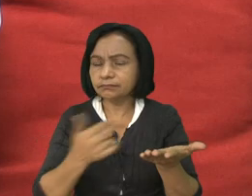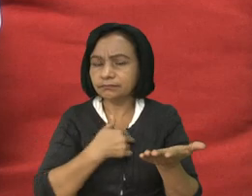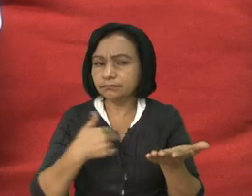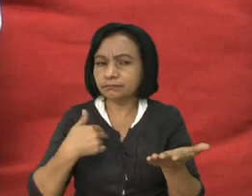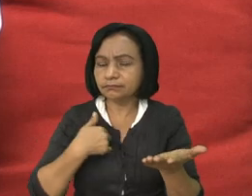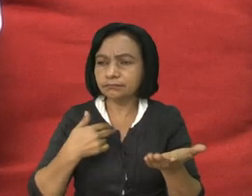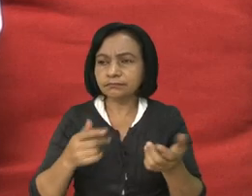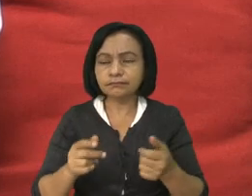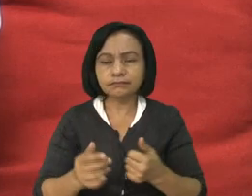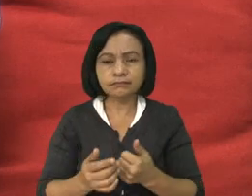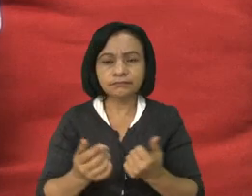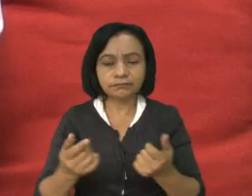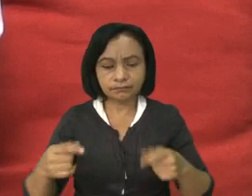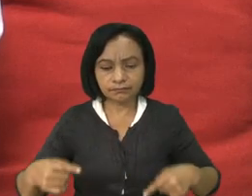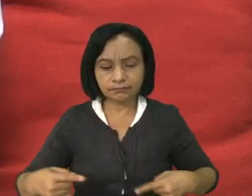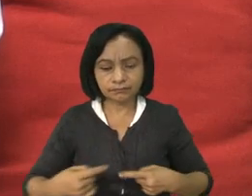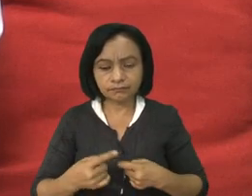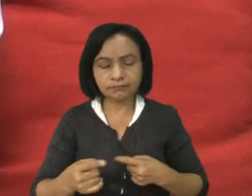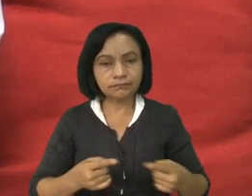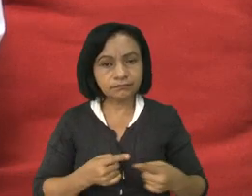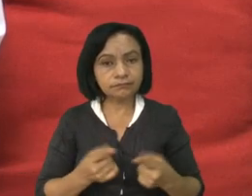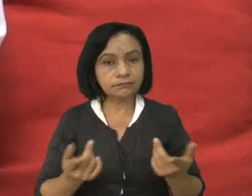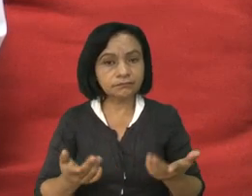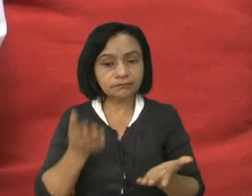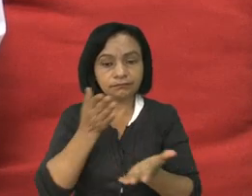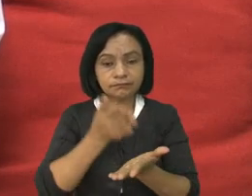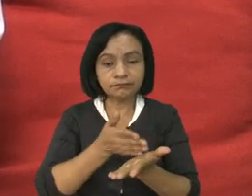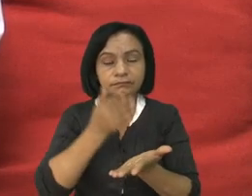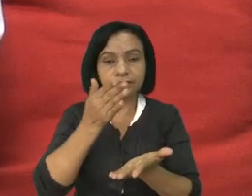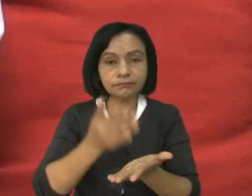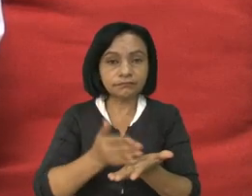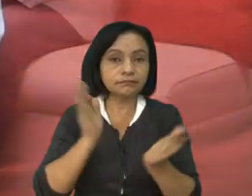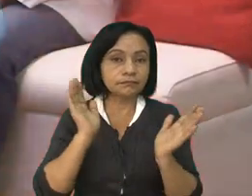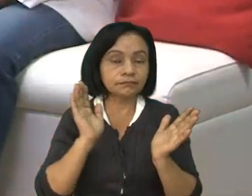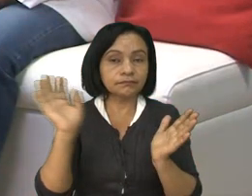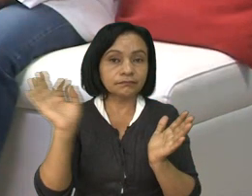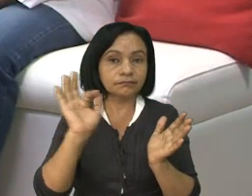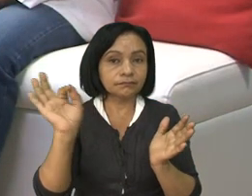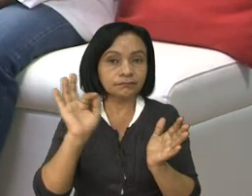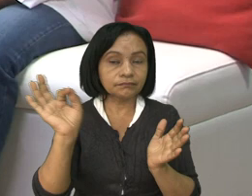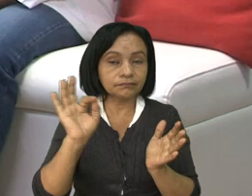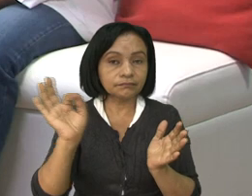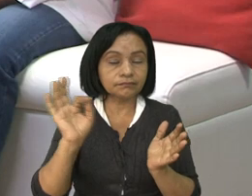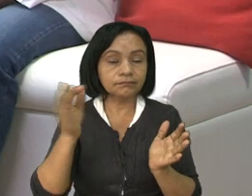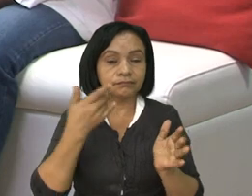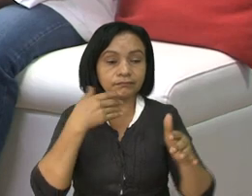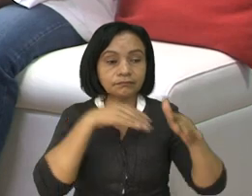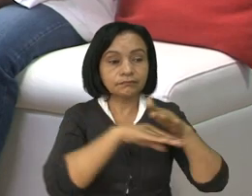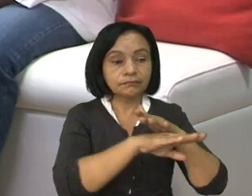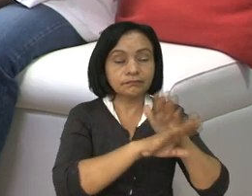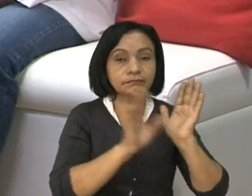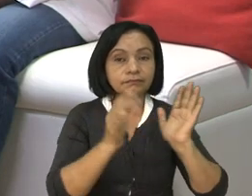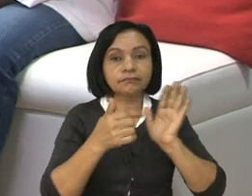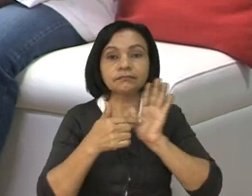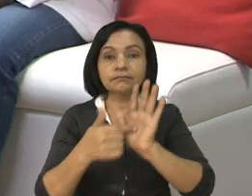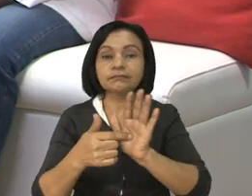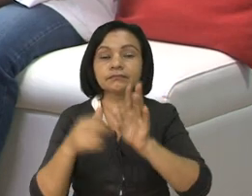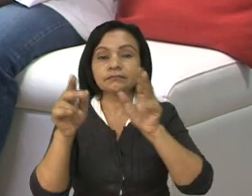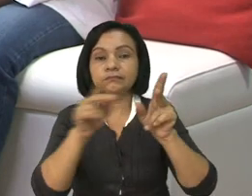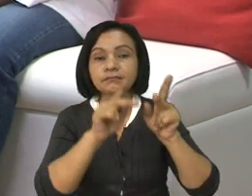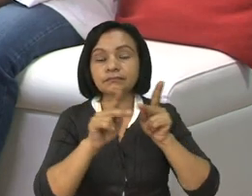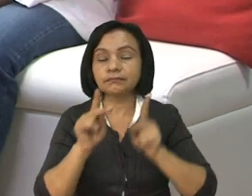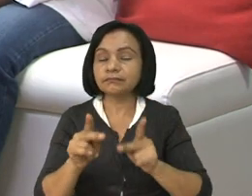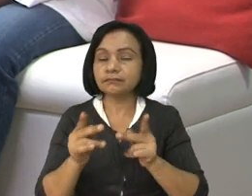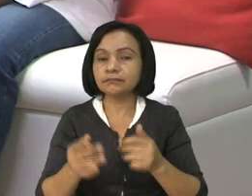que da parásito. El queso en el caso de la forma de almacenamiento. Por ejemplo, hay personas de